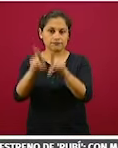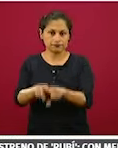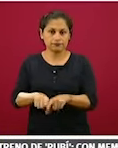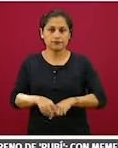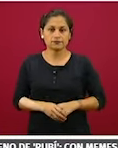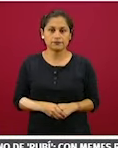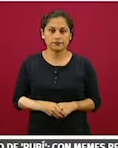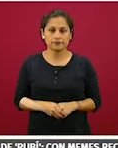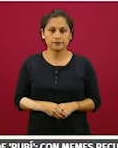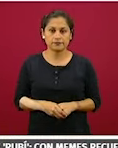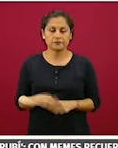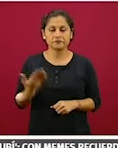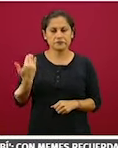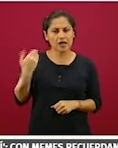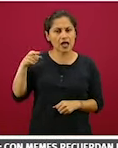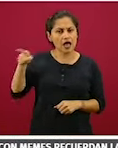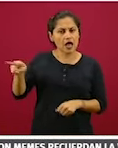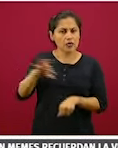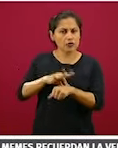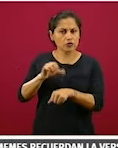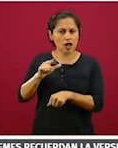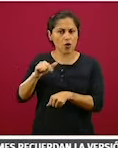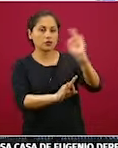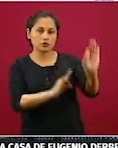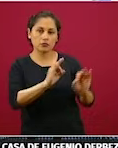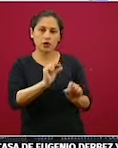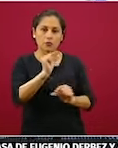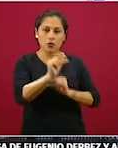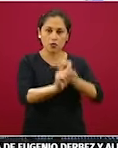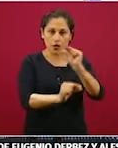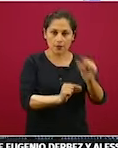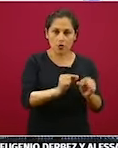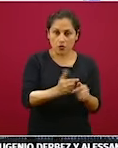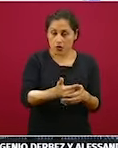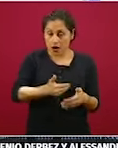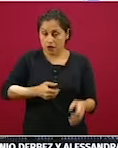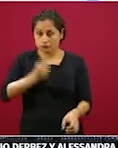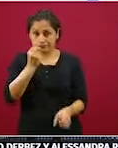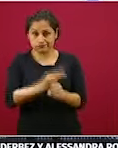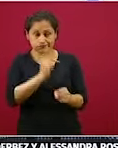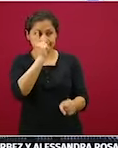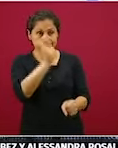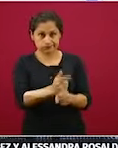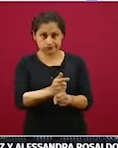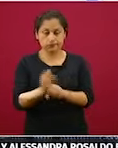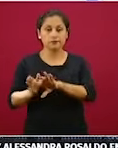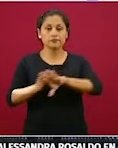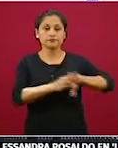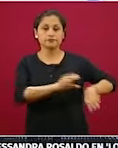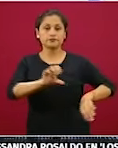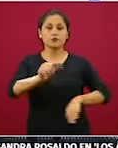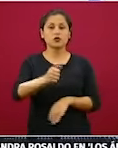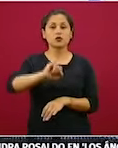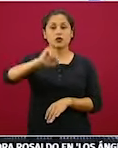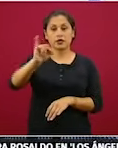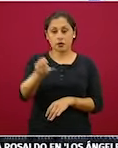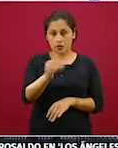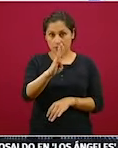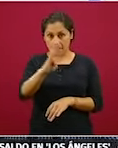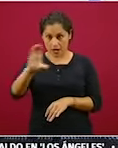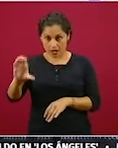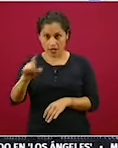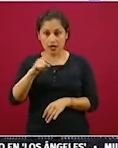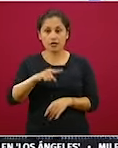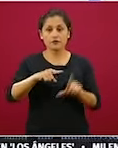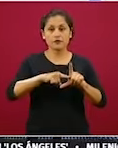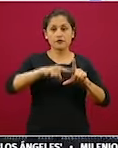que presentó el doctor Alomía. Vámonos a otra región del país, Tijuana, Baja California. Para Baja California tenemos curvas